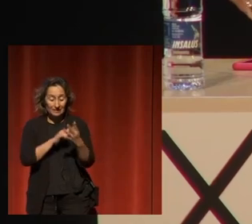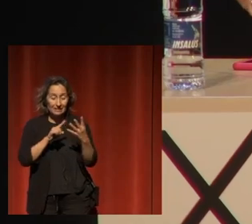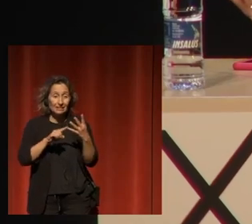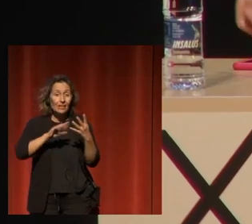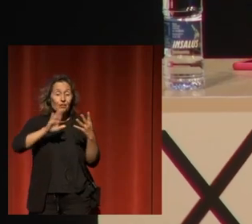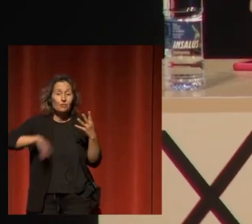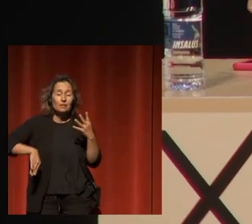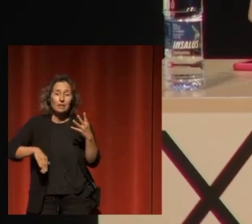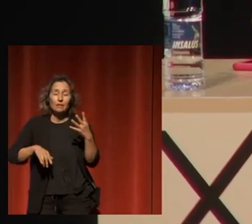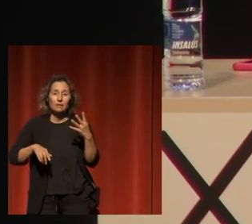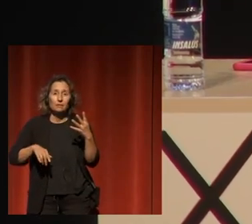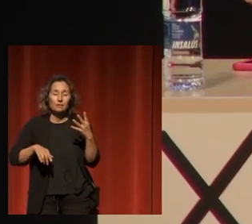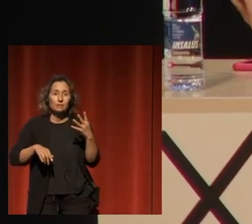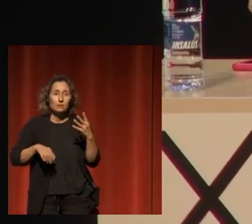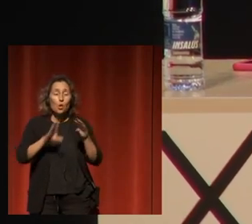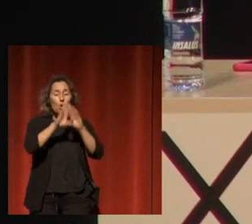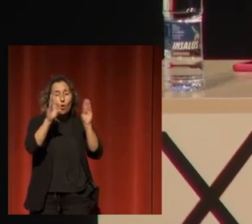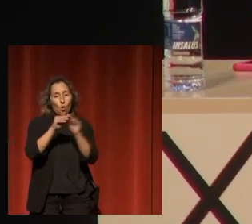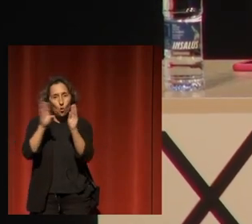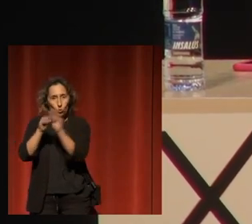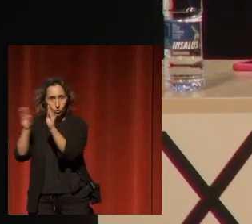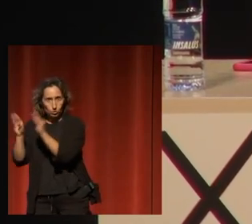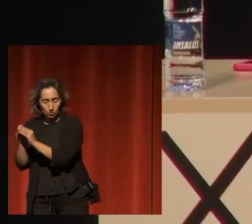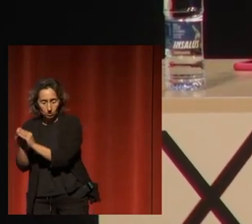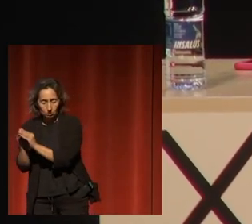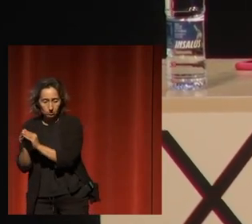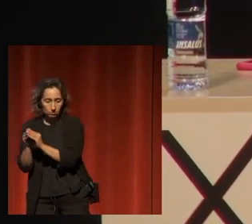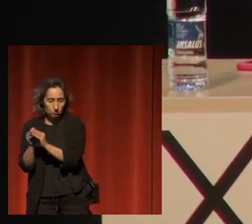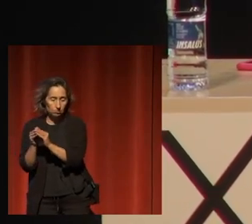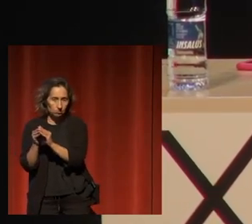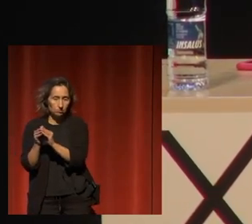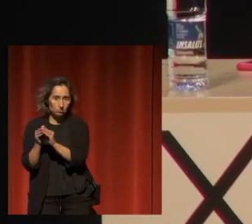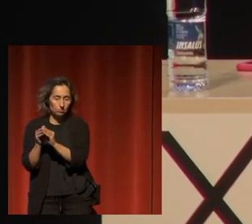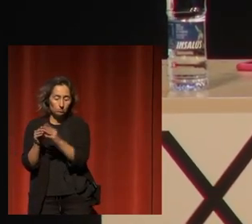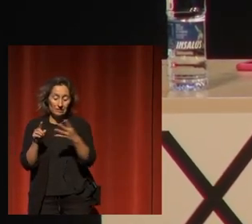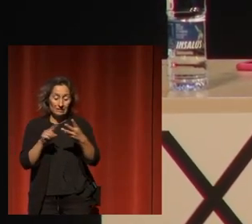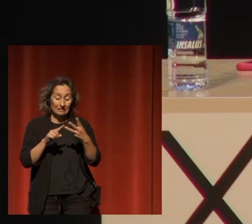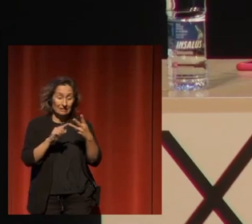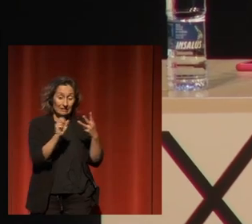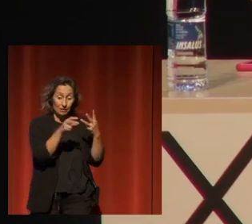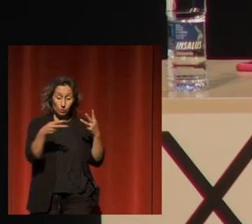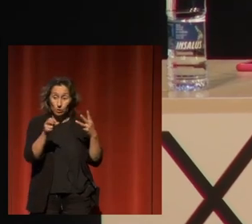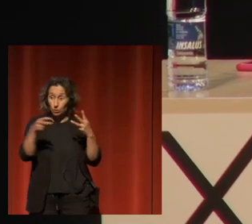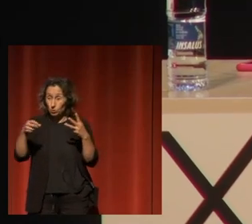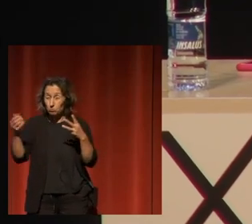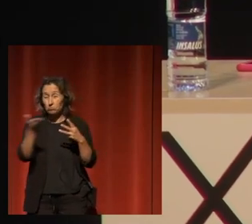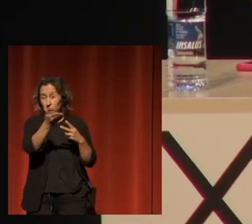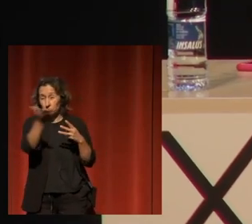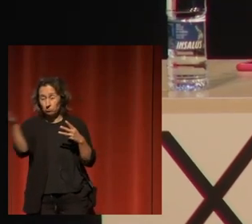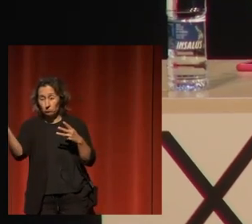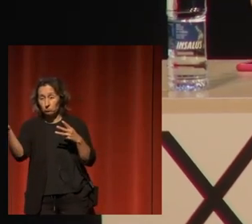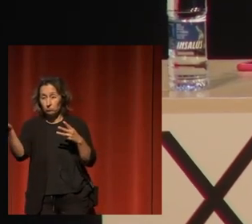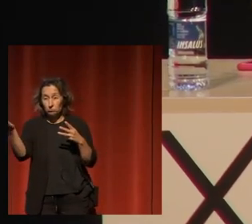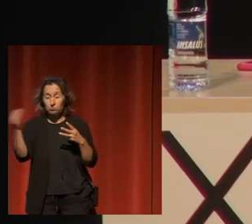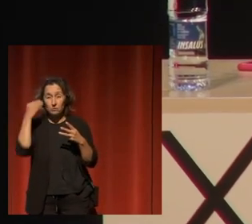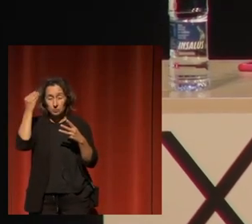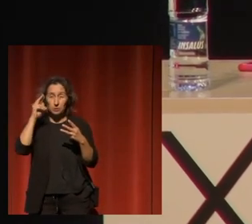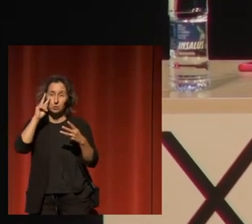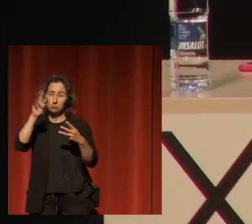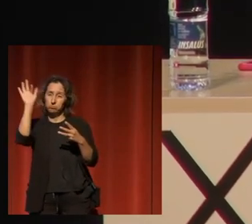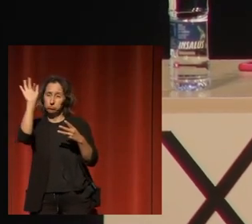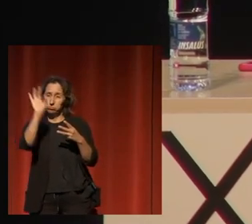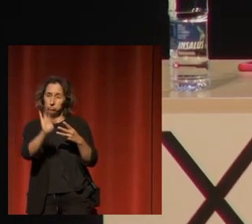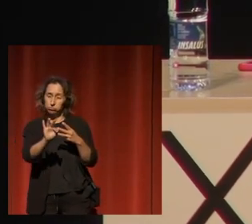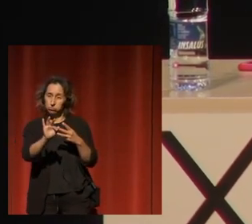explicaremos nuestras conclusiones creo que a lo largo de todos los los resultados nosotros o vosotros mismos podréis ir extrayendo también